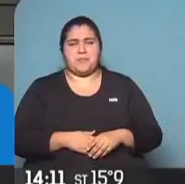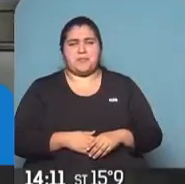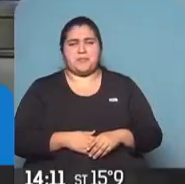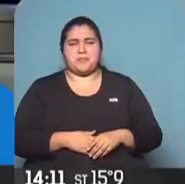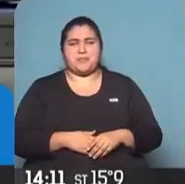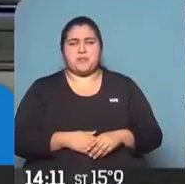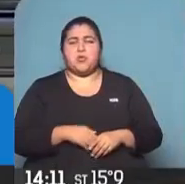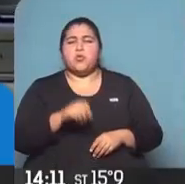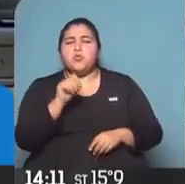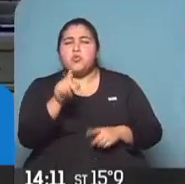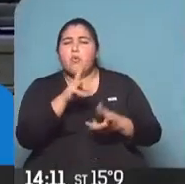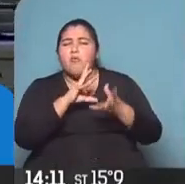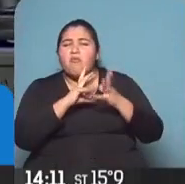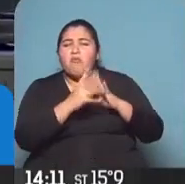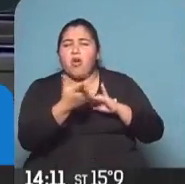característica